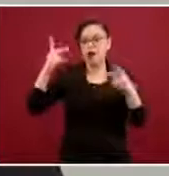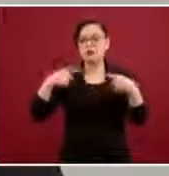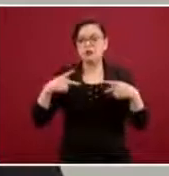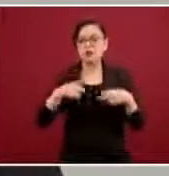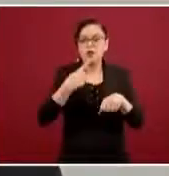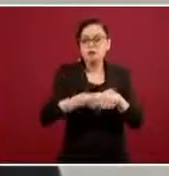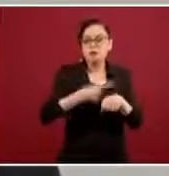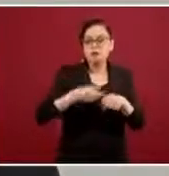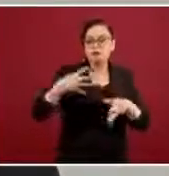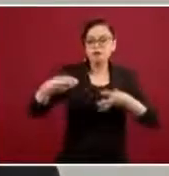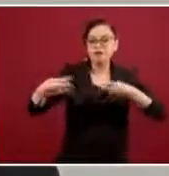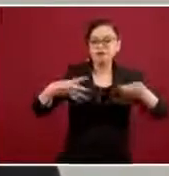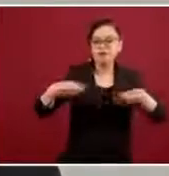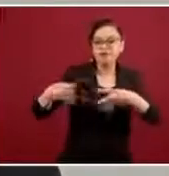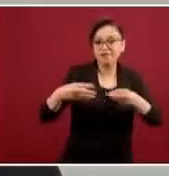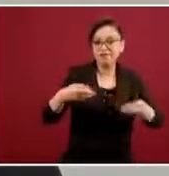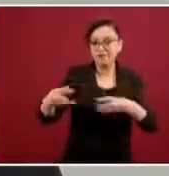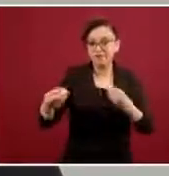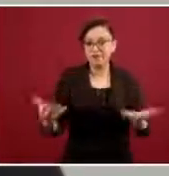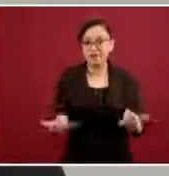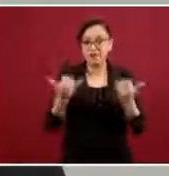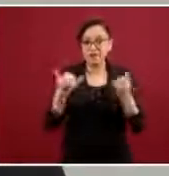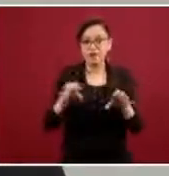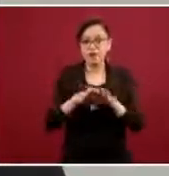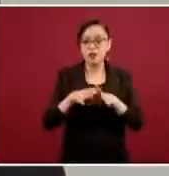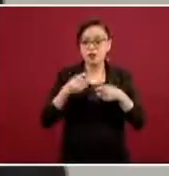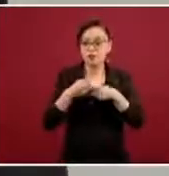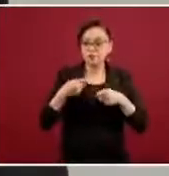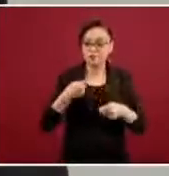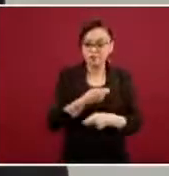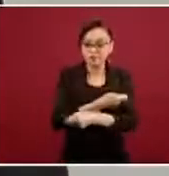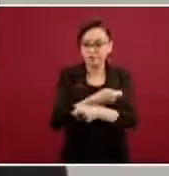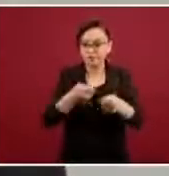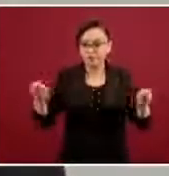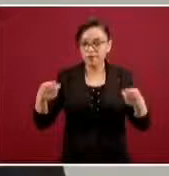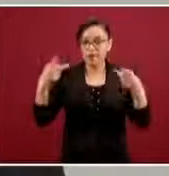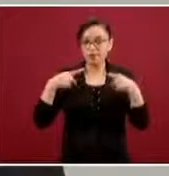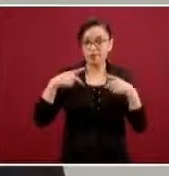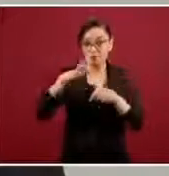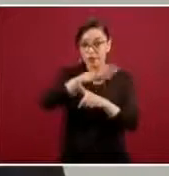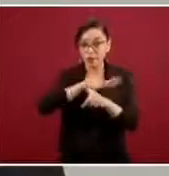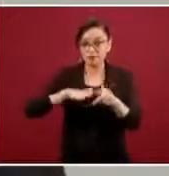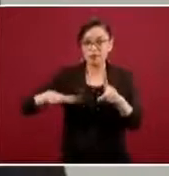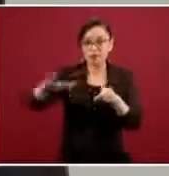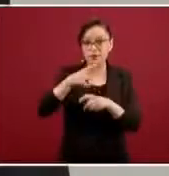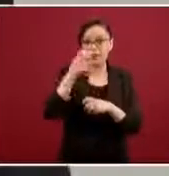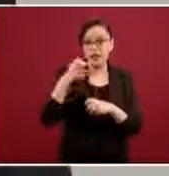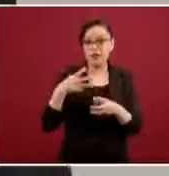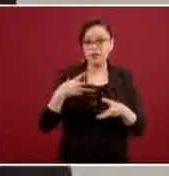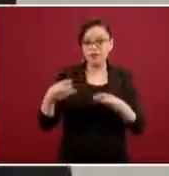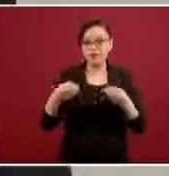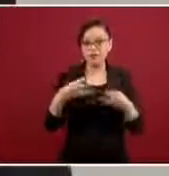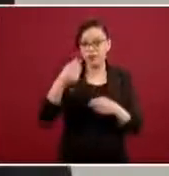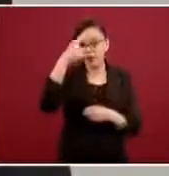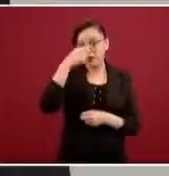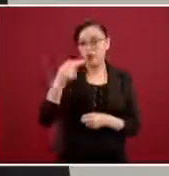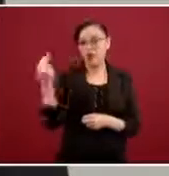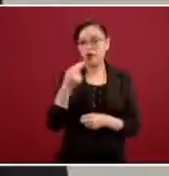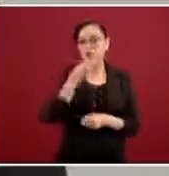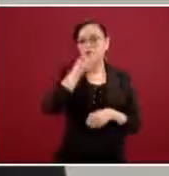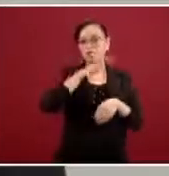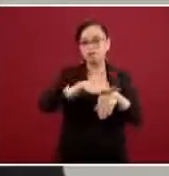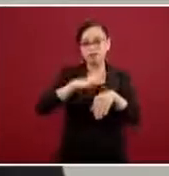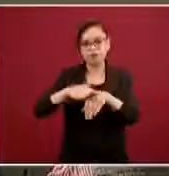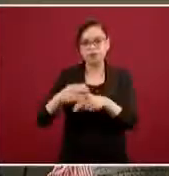finalmente, difundir entre la población la compleja administración de la pandemia para reforzar quédate en casa, quédate en